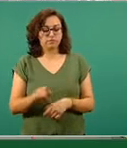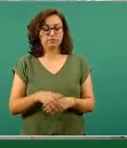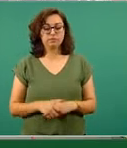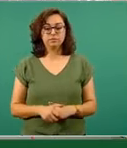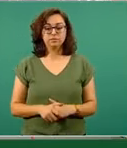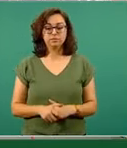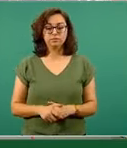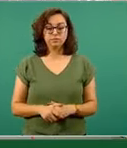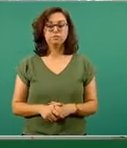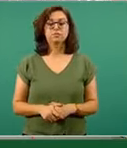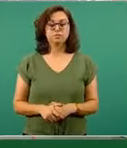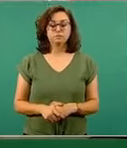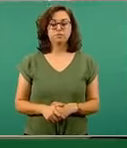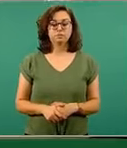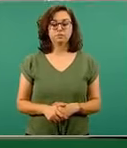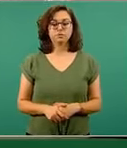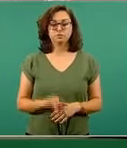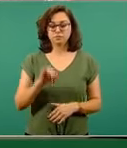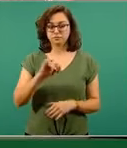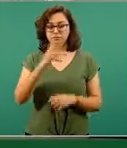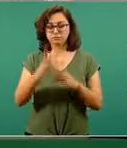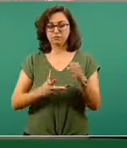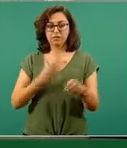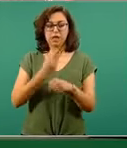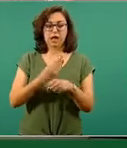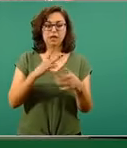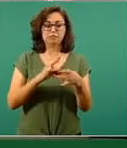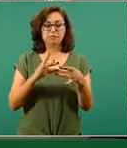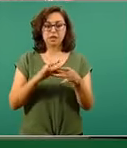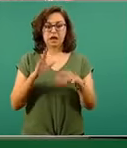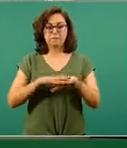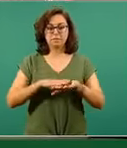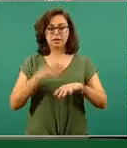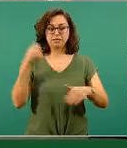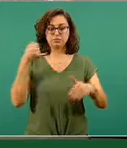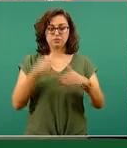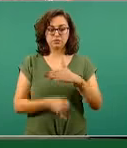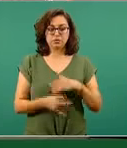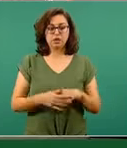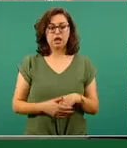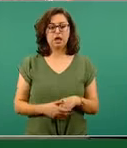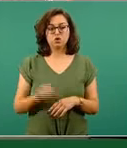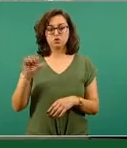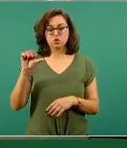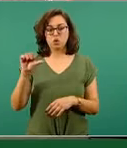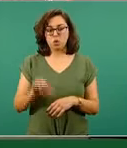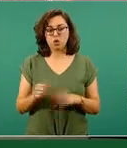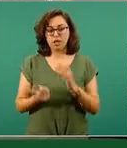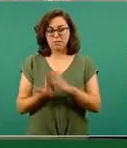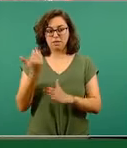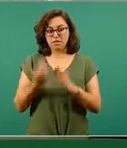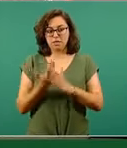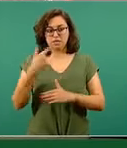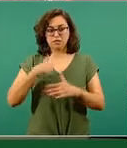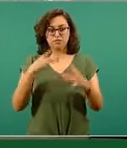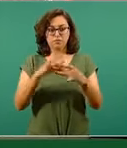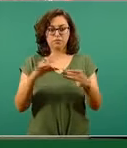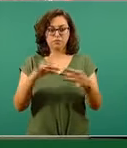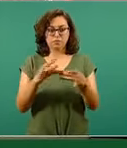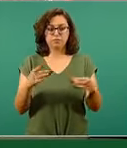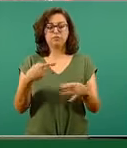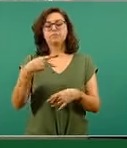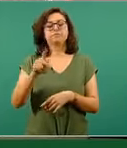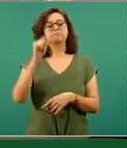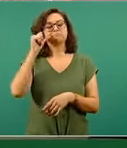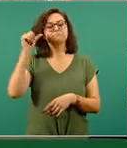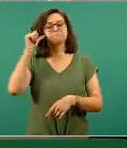muchas gracias. Y sí, solamente para ampliar, como lo comenté tanto yo en la mañana, pero realmente la doctora Carla Berdichevsky ayer